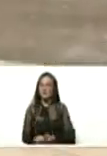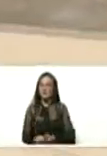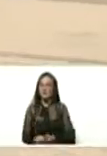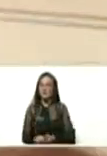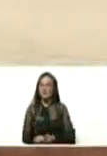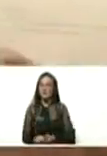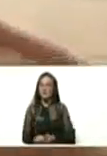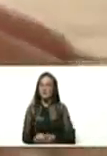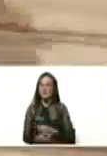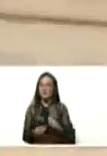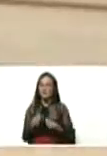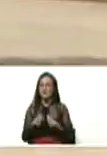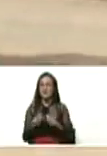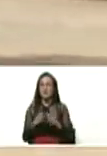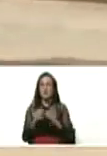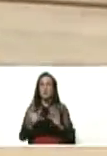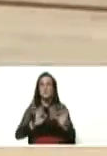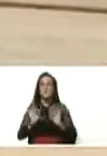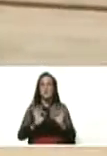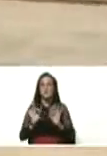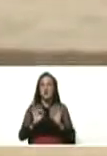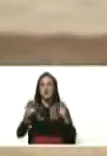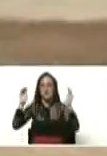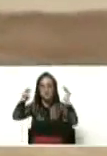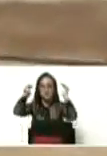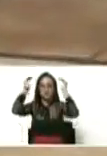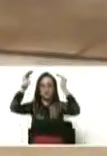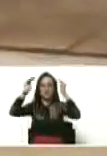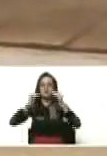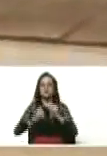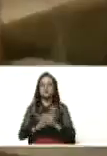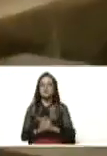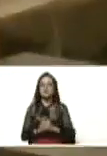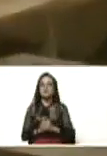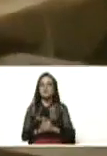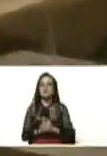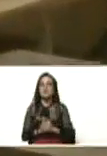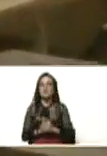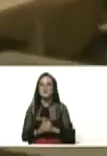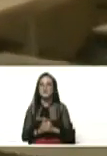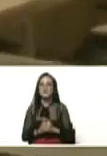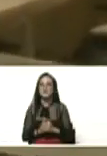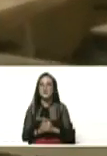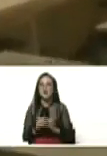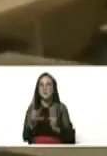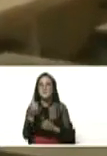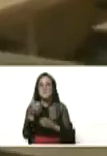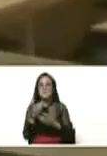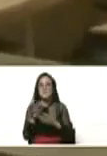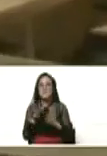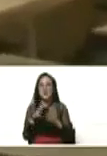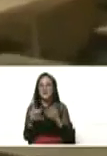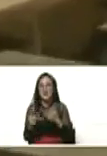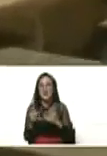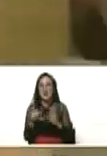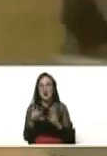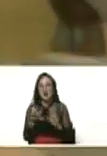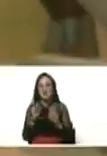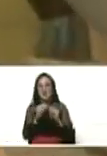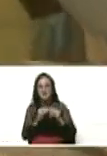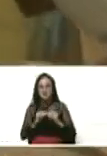es preparando todo lo que es el machimbrado para irlo colocando. Encima de eso, ya el material que va para el revestimiento